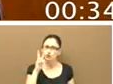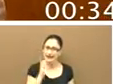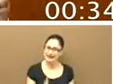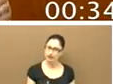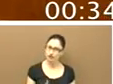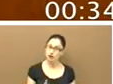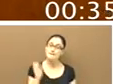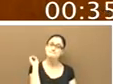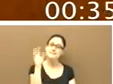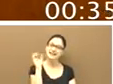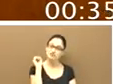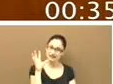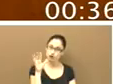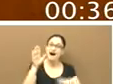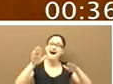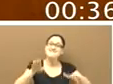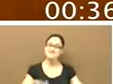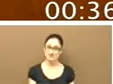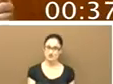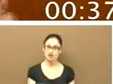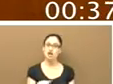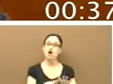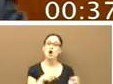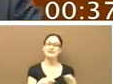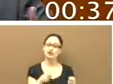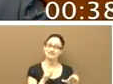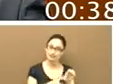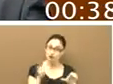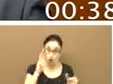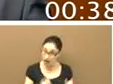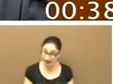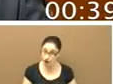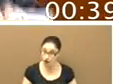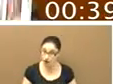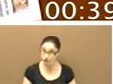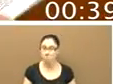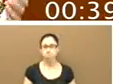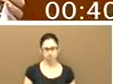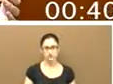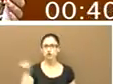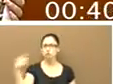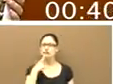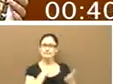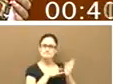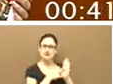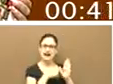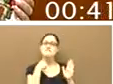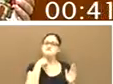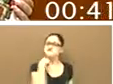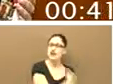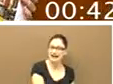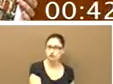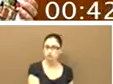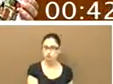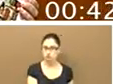el manifiesto por defensa del comercio extremeño segundo lugar ¿de dónde se saca usted que este plan ha fracasado? su